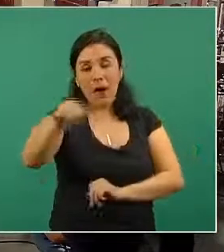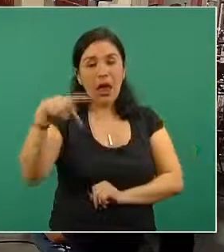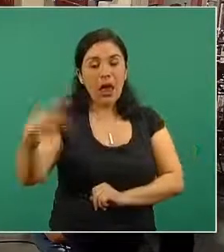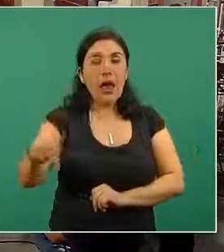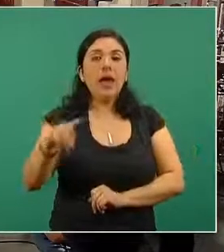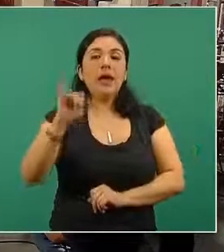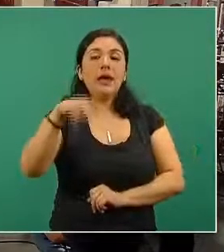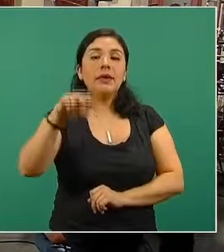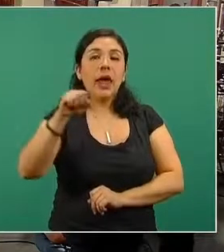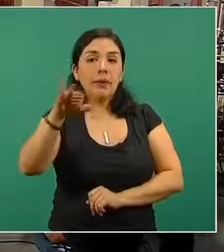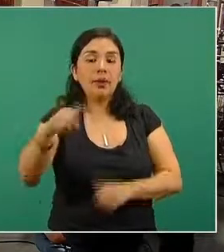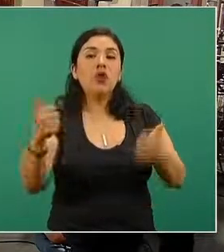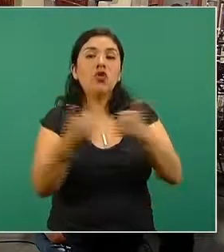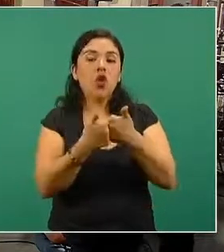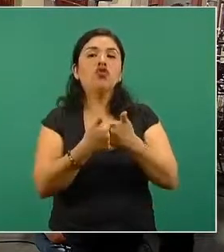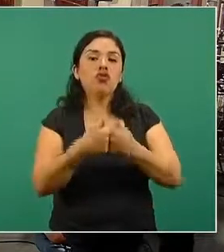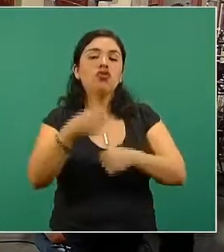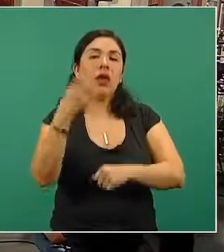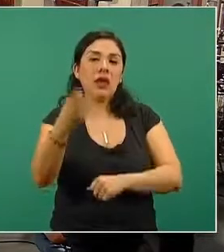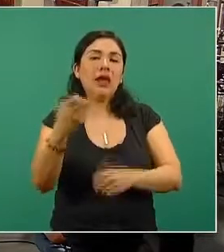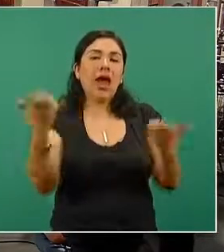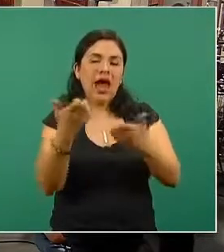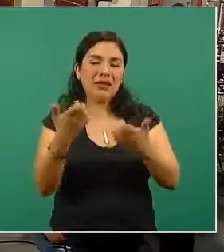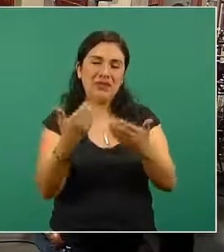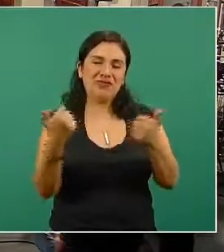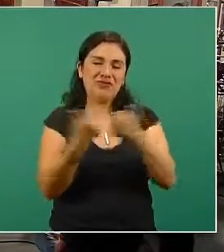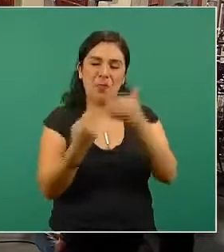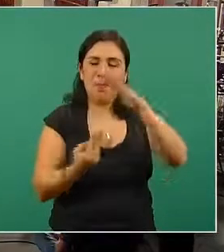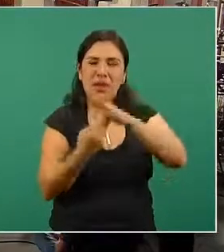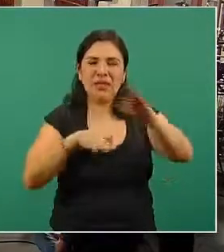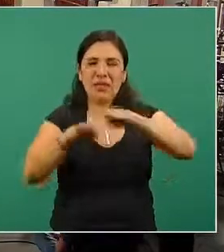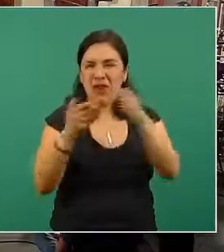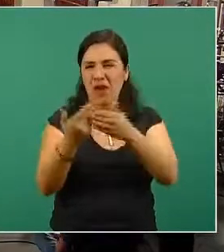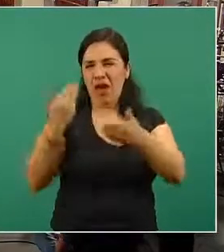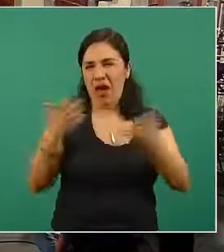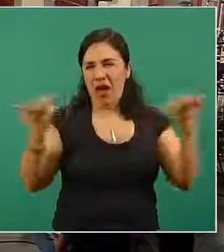y de quienes organizaron este gran seminario.